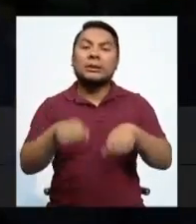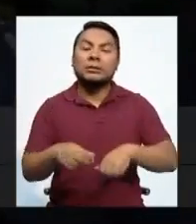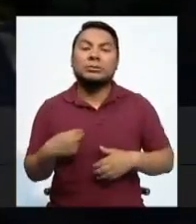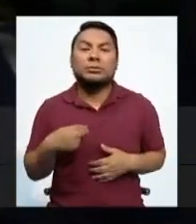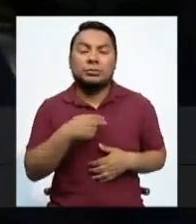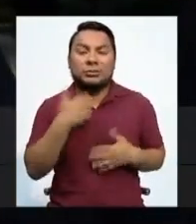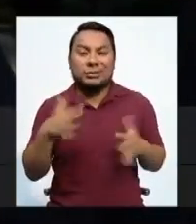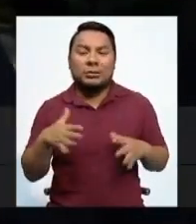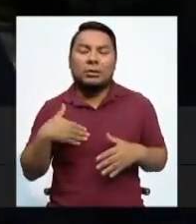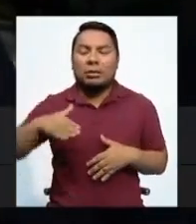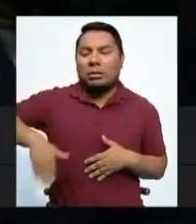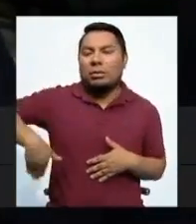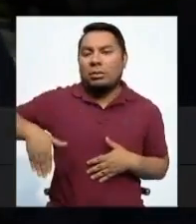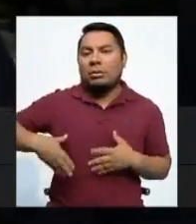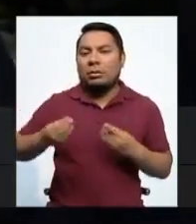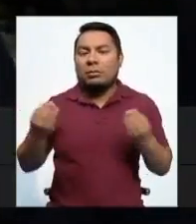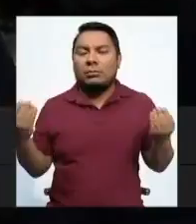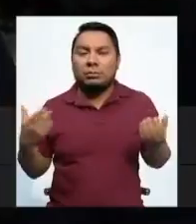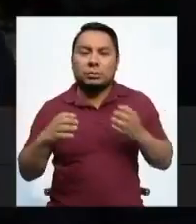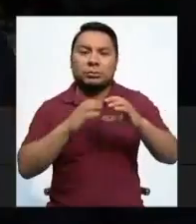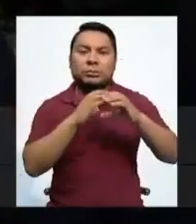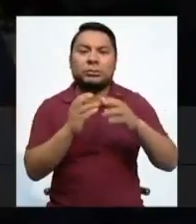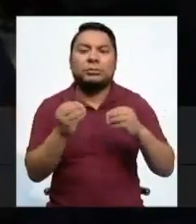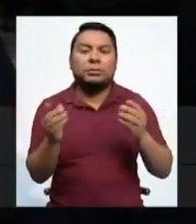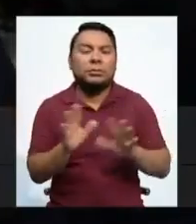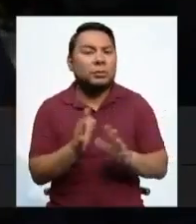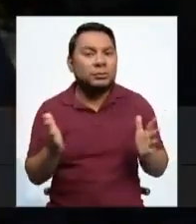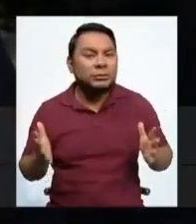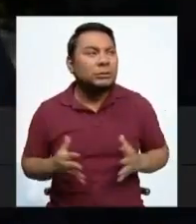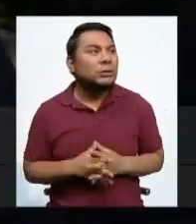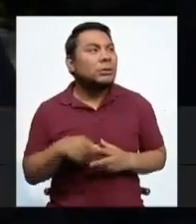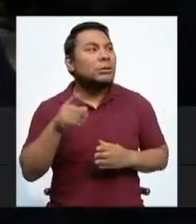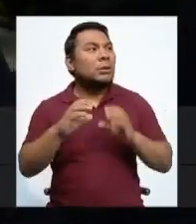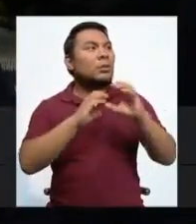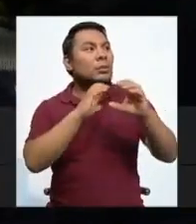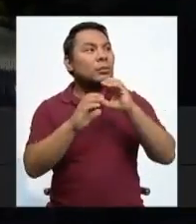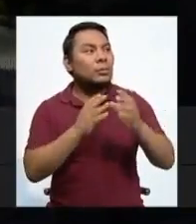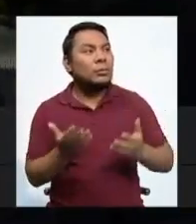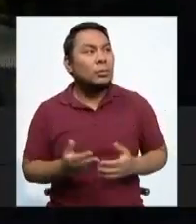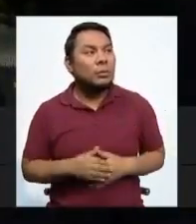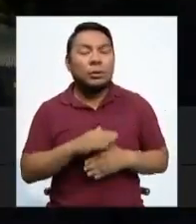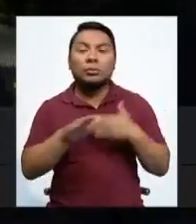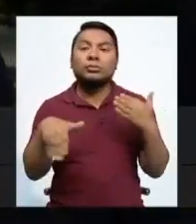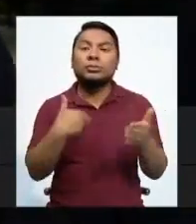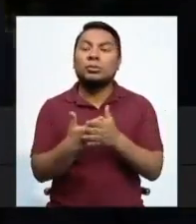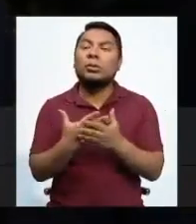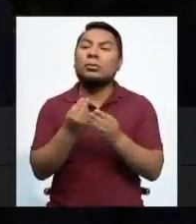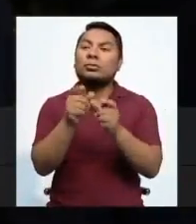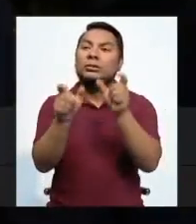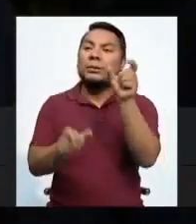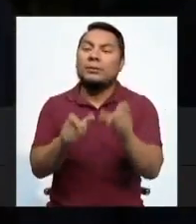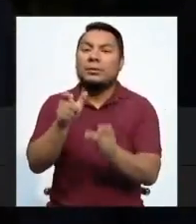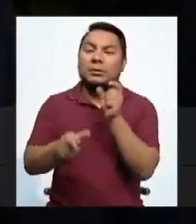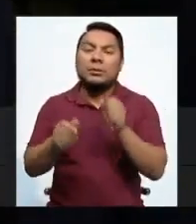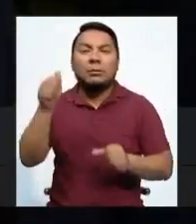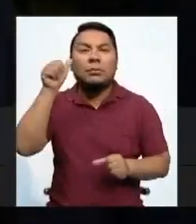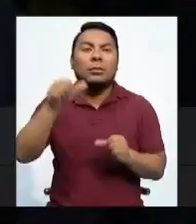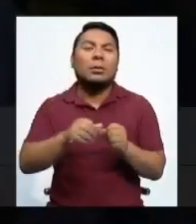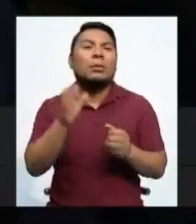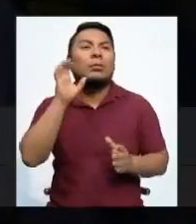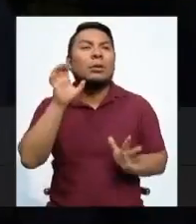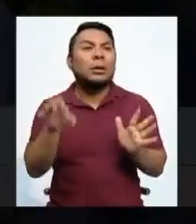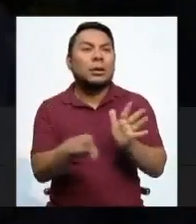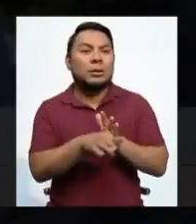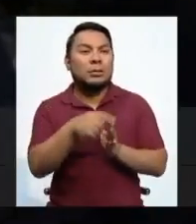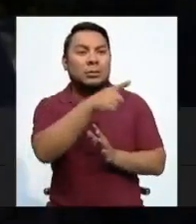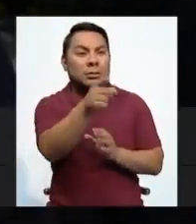nosotros nos hemos demorado mucho en la comunicación, o no hemos hecho comunicación. Entonces, mucha gente, por ejemplo, por decir, no conoce acá